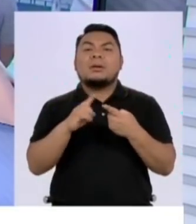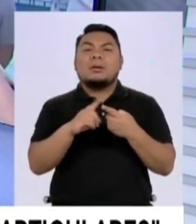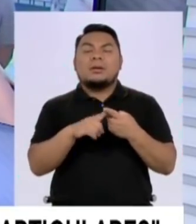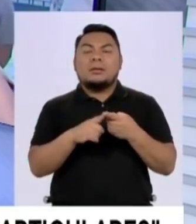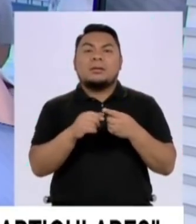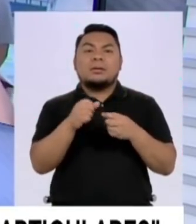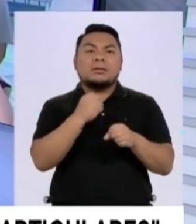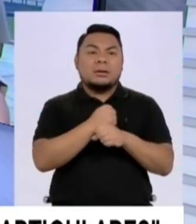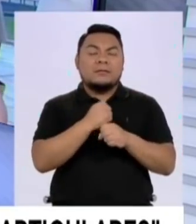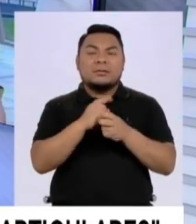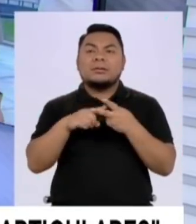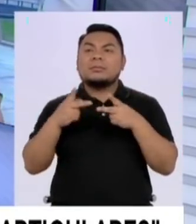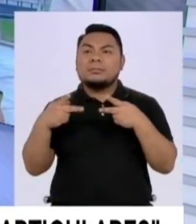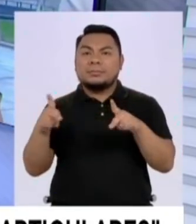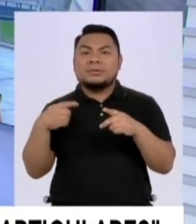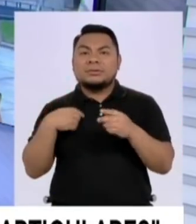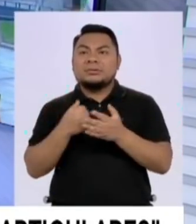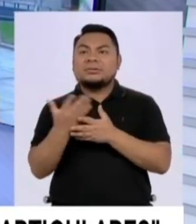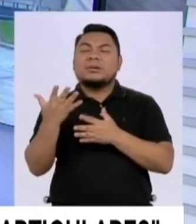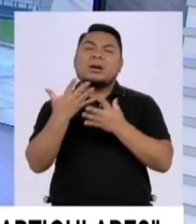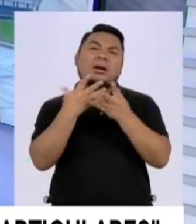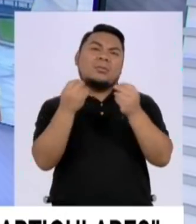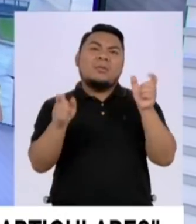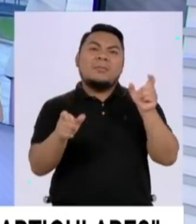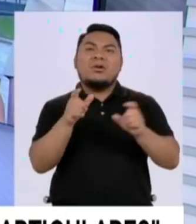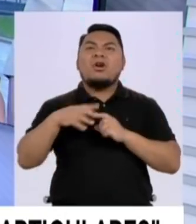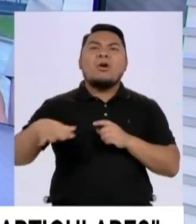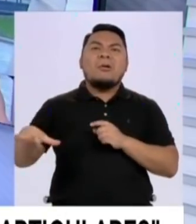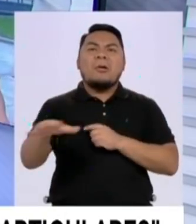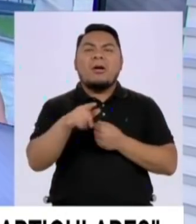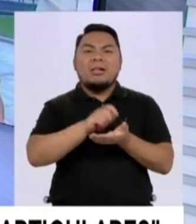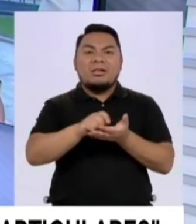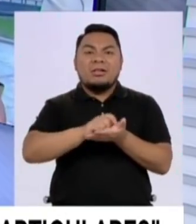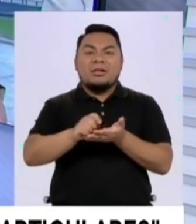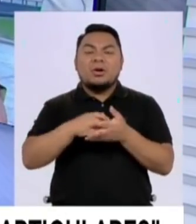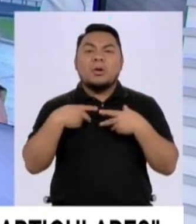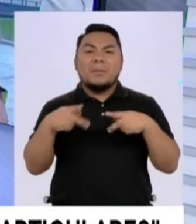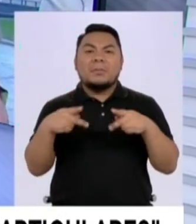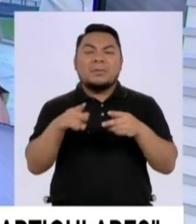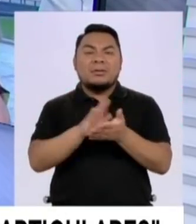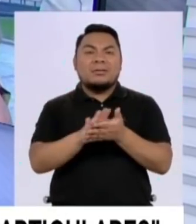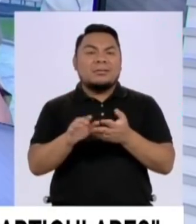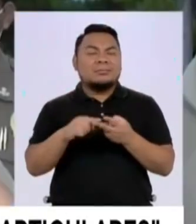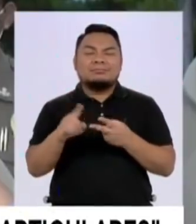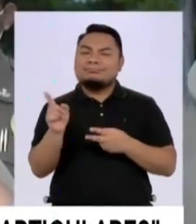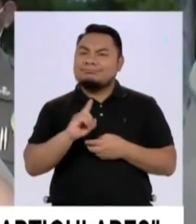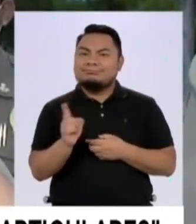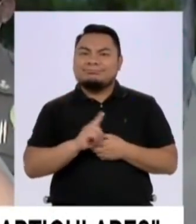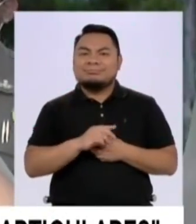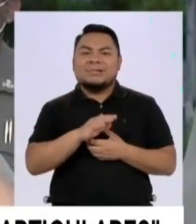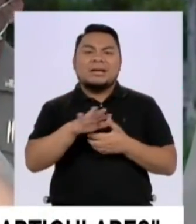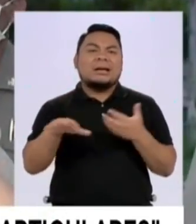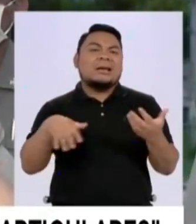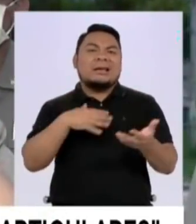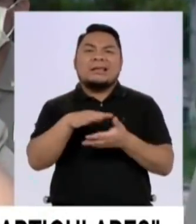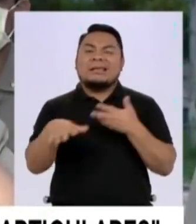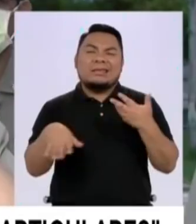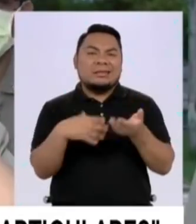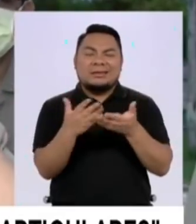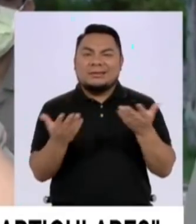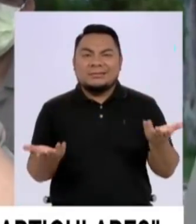poder darle las facilidades al ciudadano y obtener este permiso. Lamentablemente se desnaturalizó,